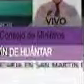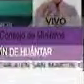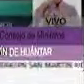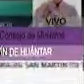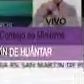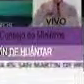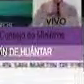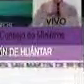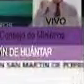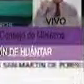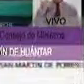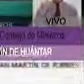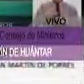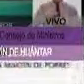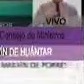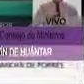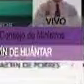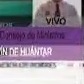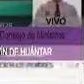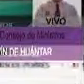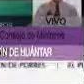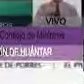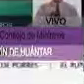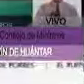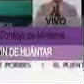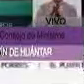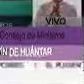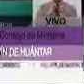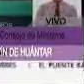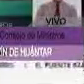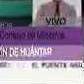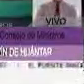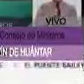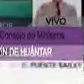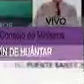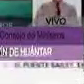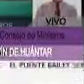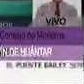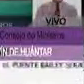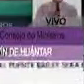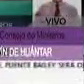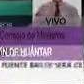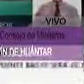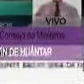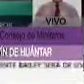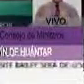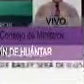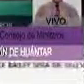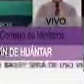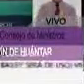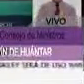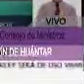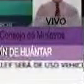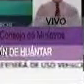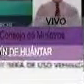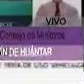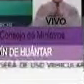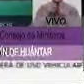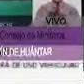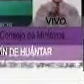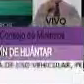lograr que el Poder Judicial resuelva antes de la fecha de término que teníamos como Estado para contestar la